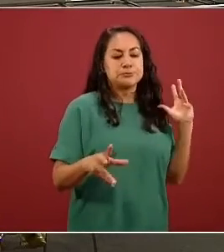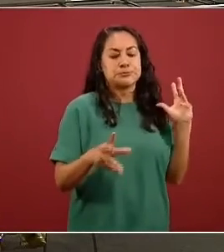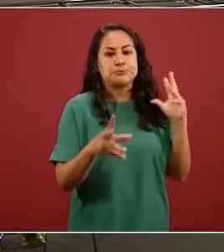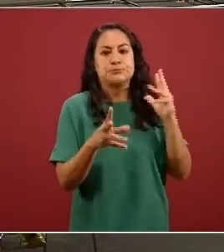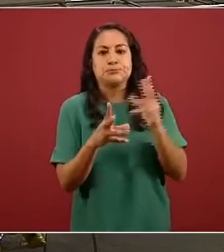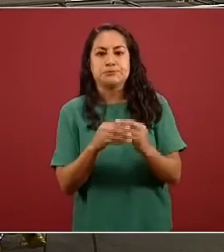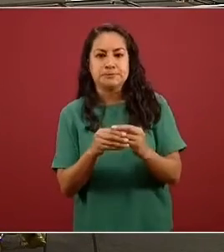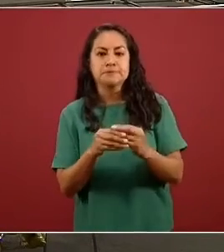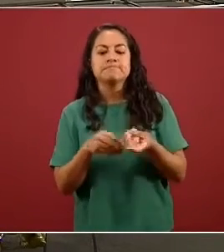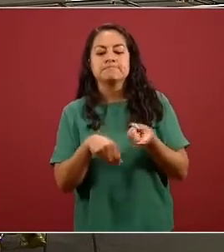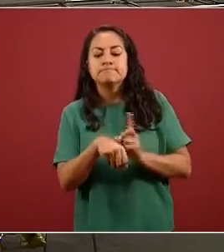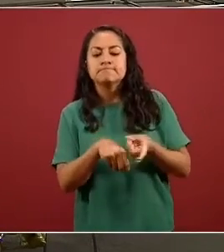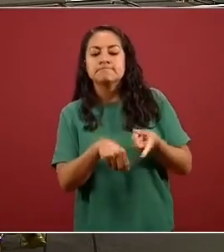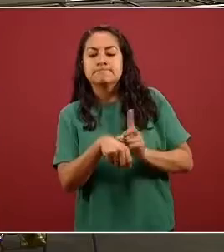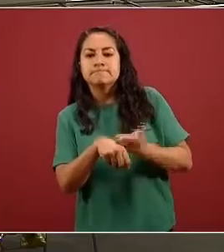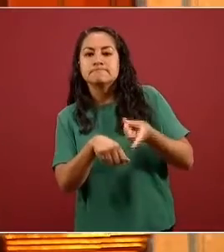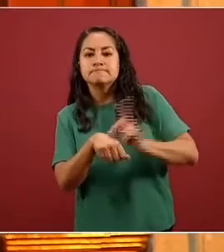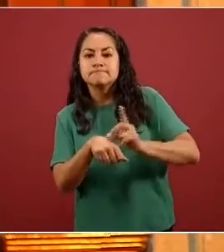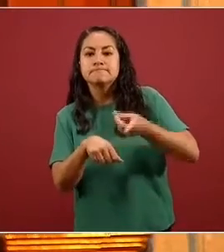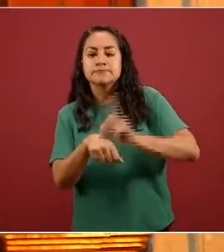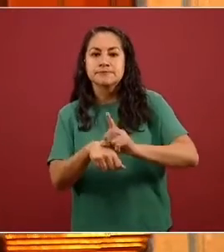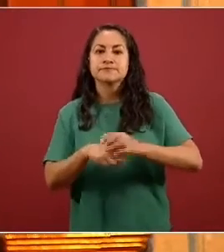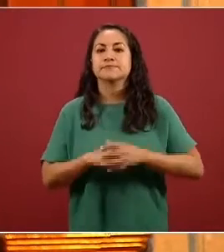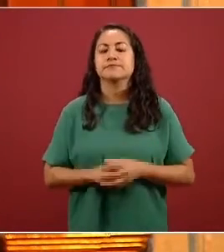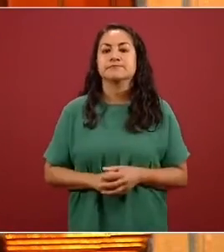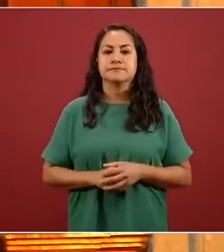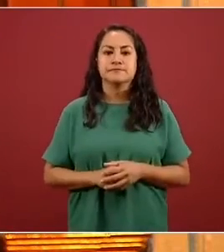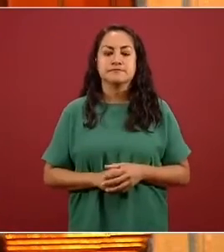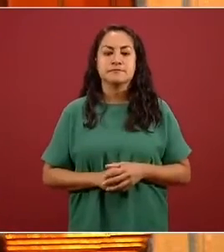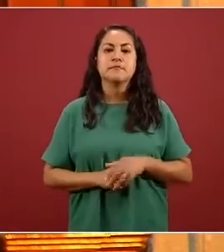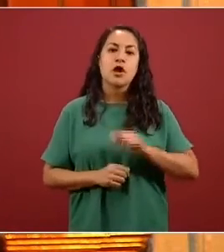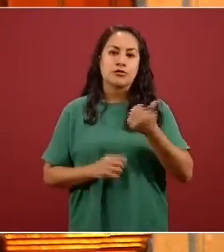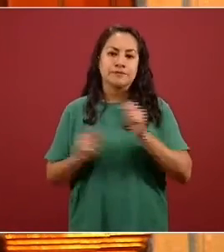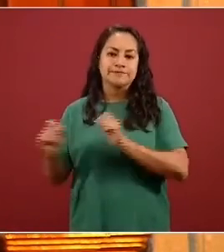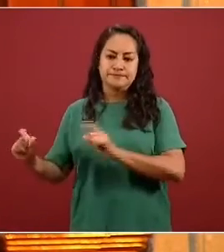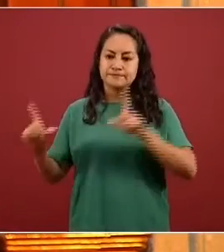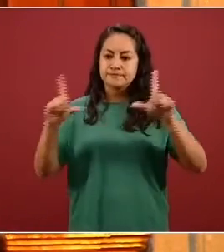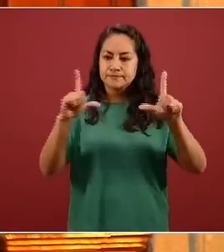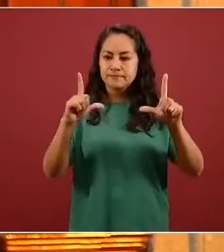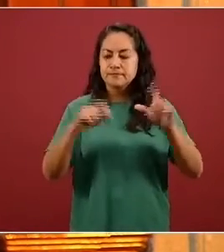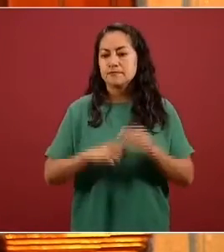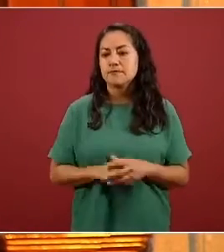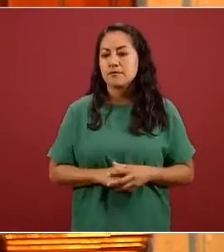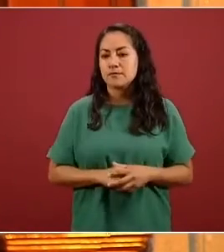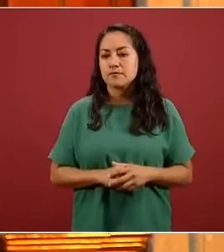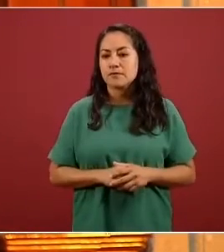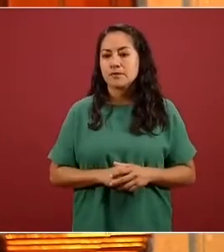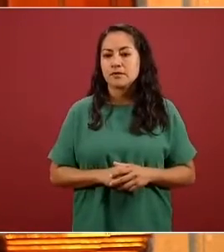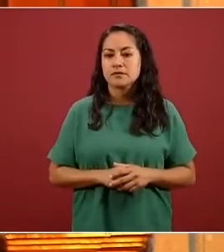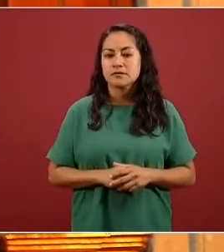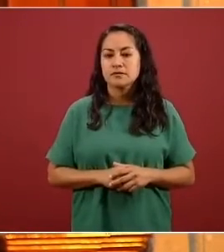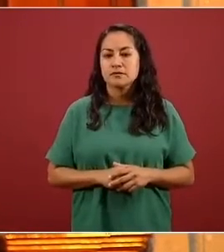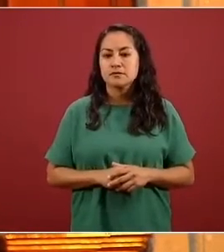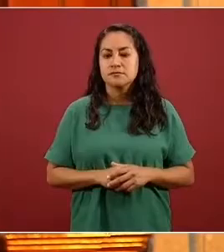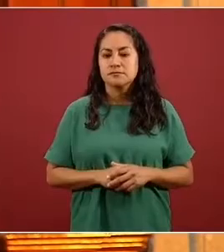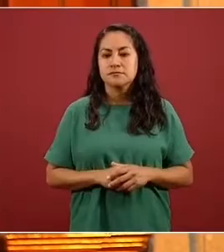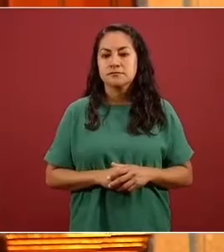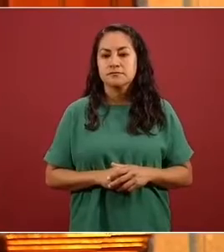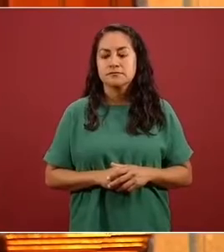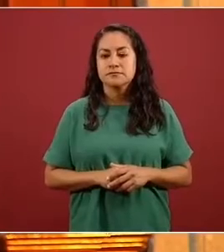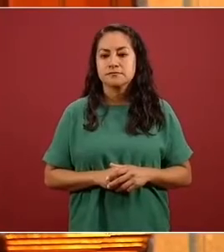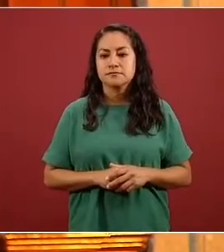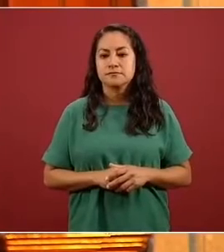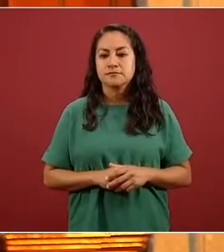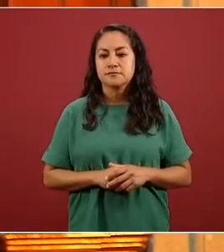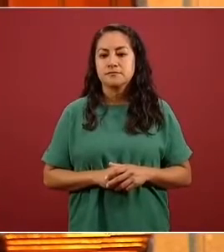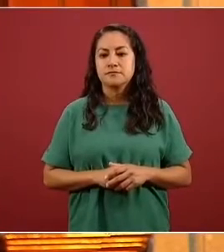acumulando en el tiempo. La siguiente diapositiva sería la